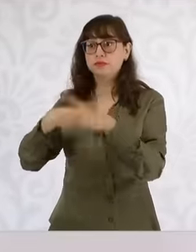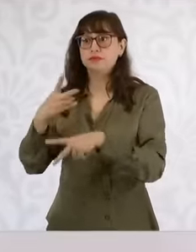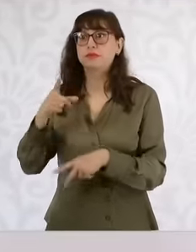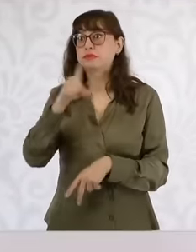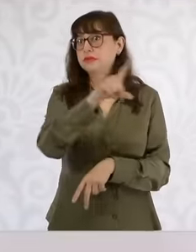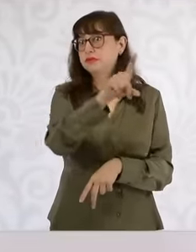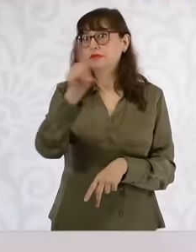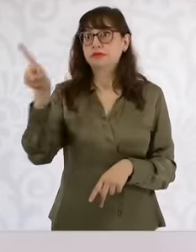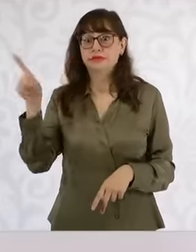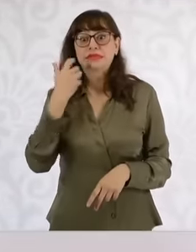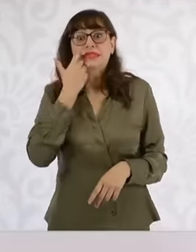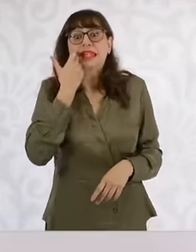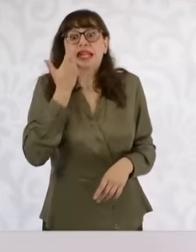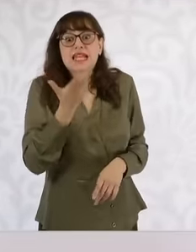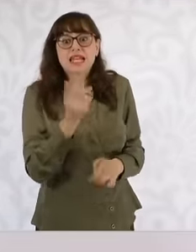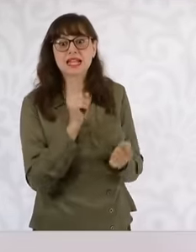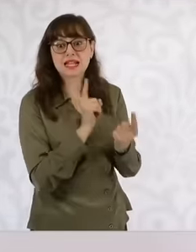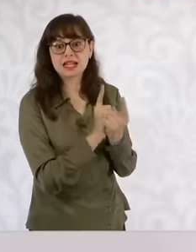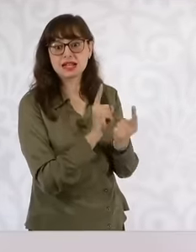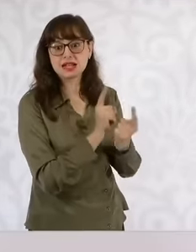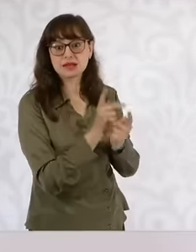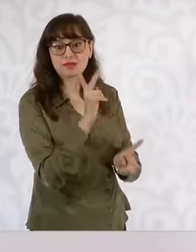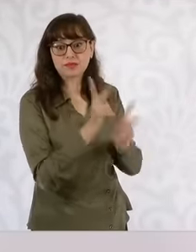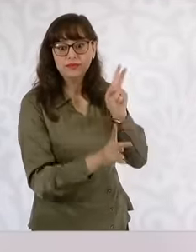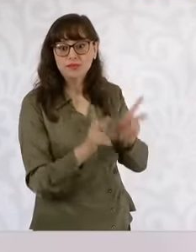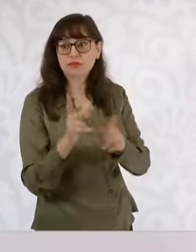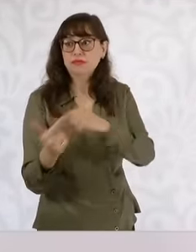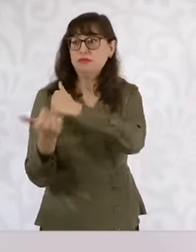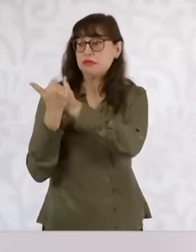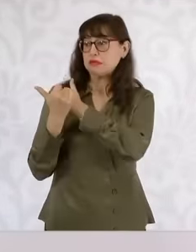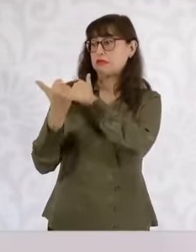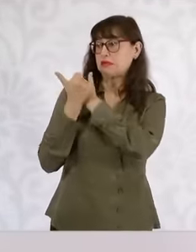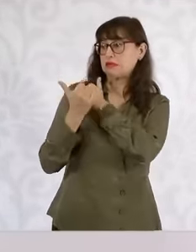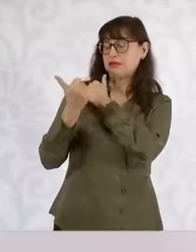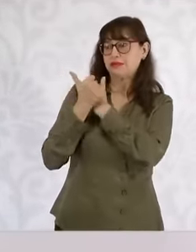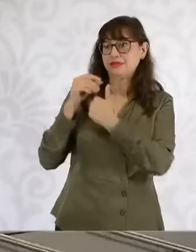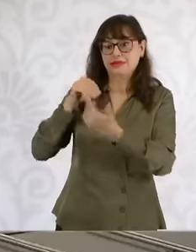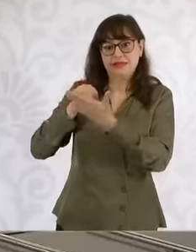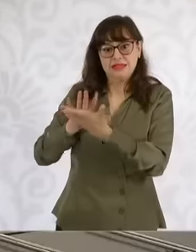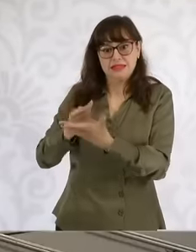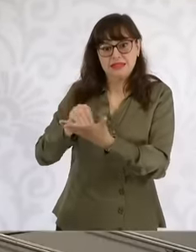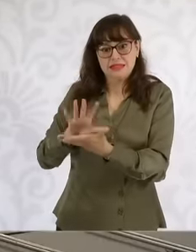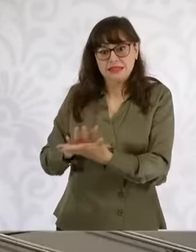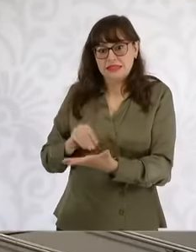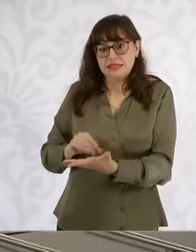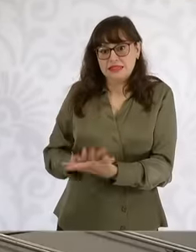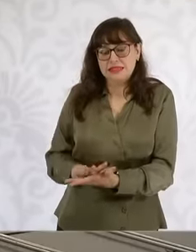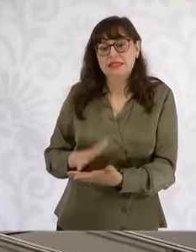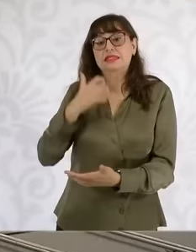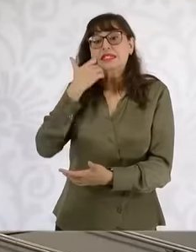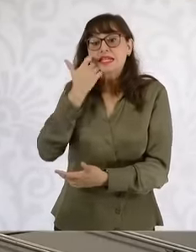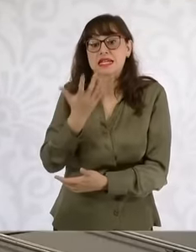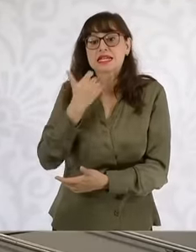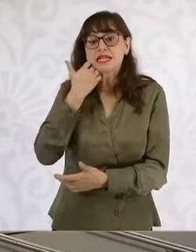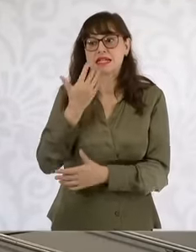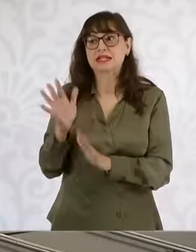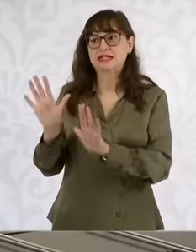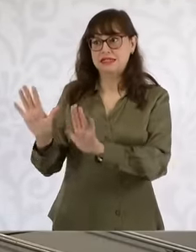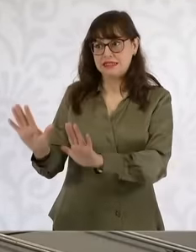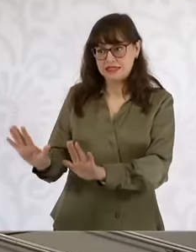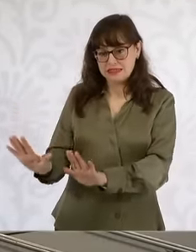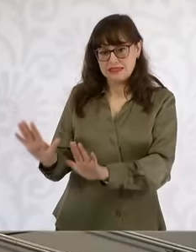gran expectativa. Tenemos muchas solicitudes de reuniones multilaterales y estamos en el